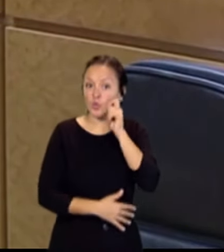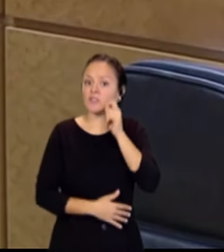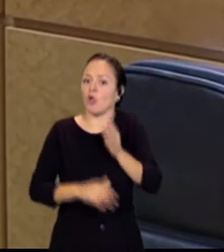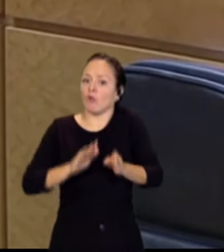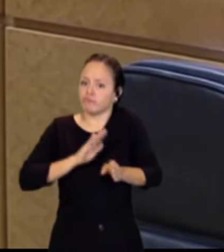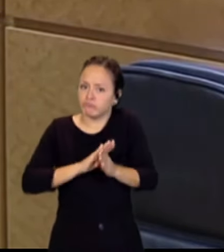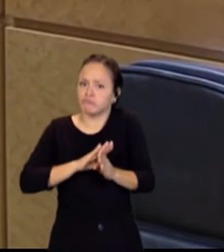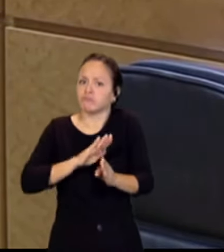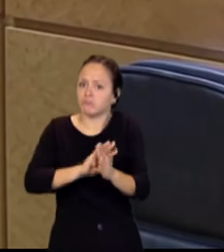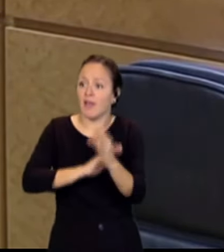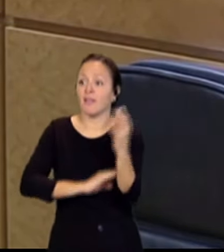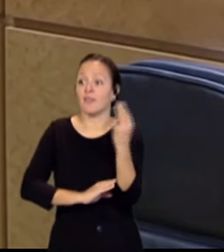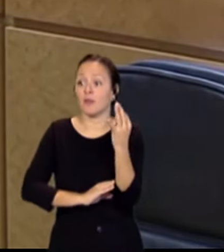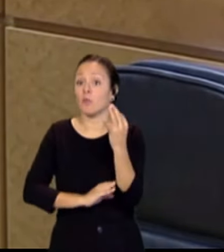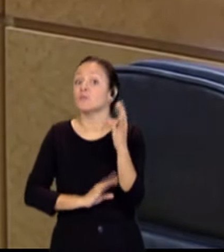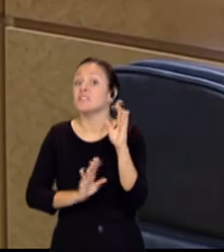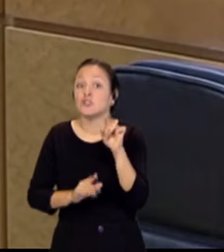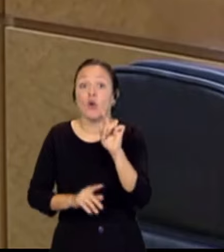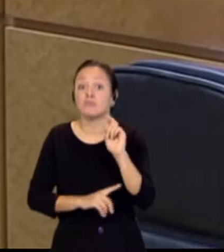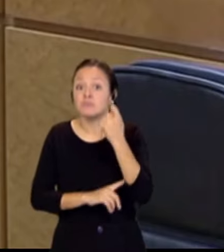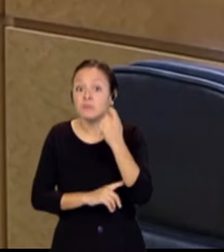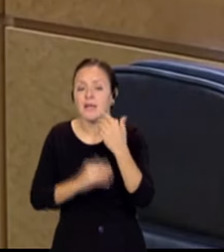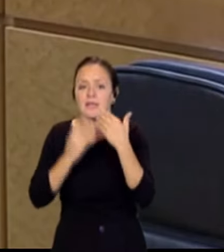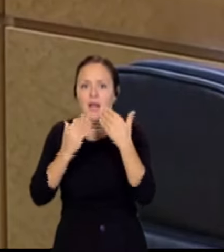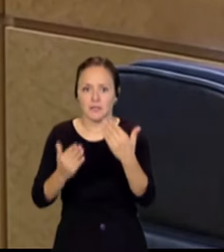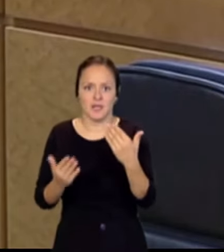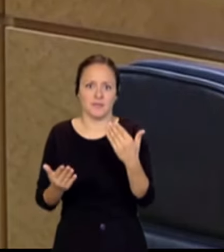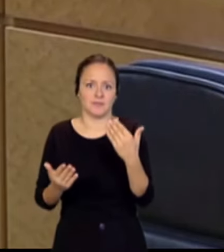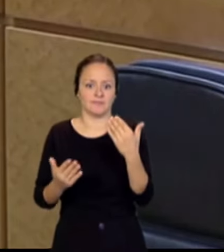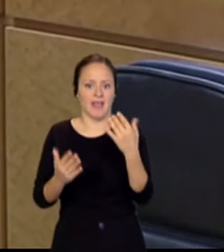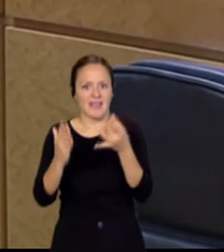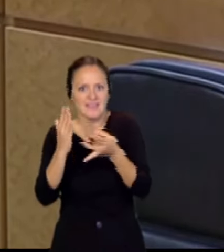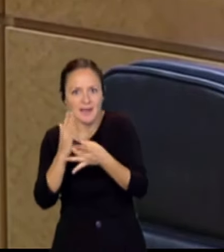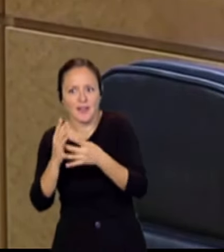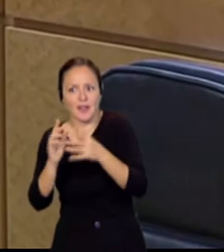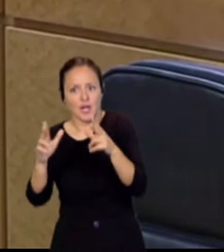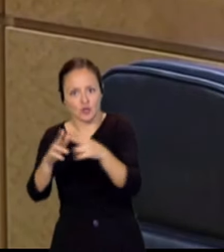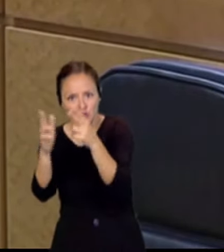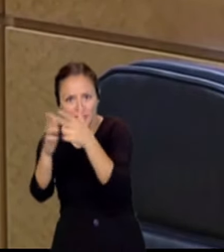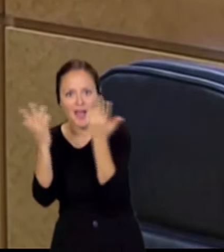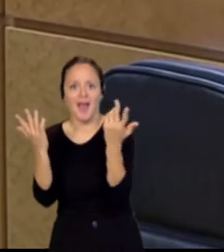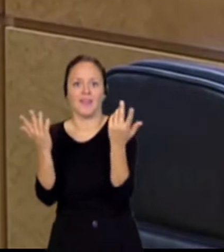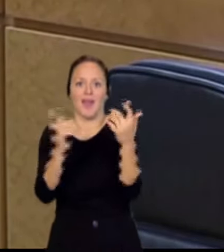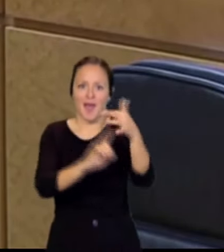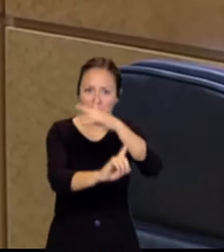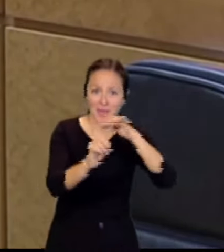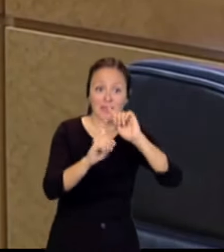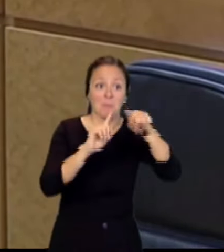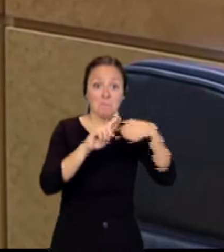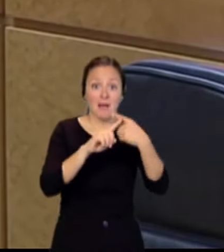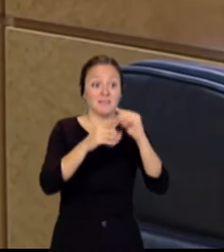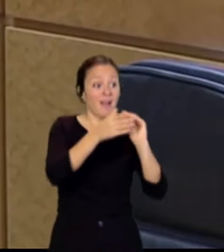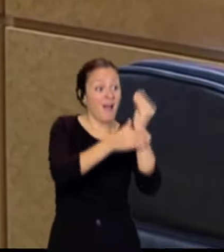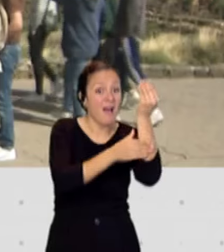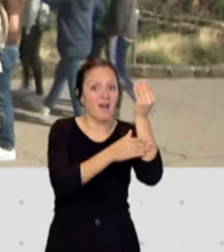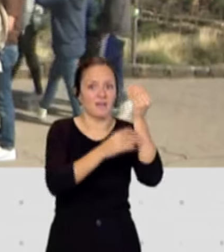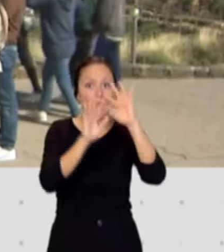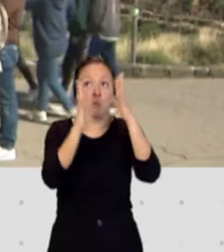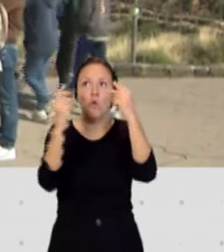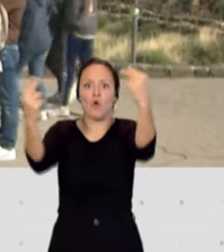que solo será a través de la calidad social ambiental y del producto que nosotros generemos en el mundo